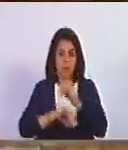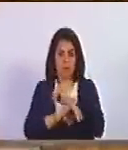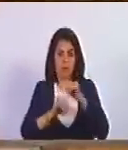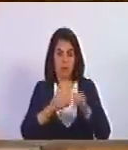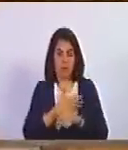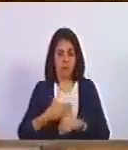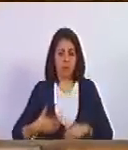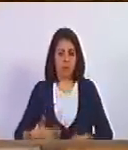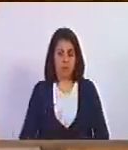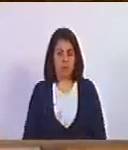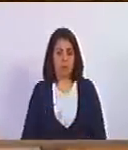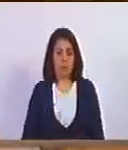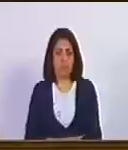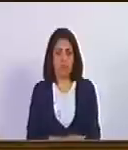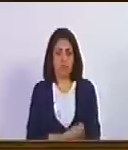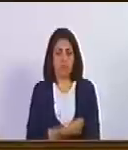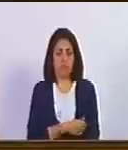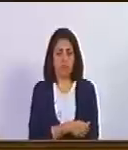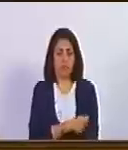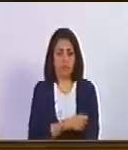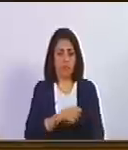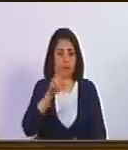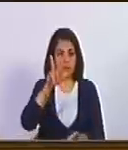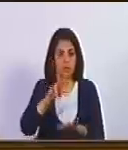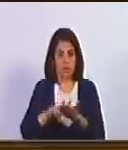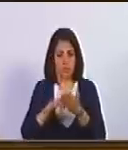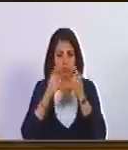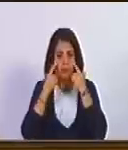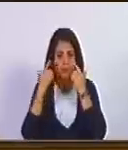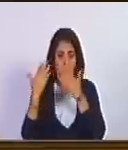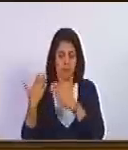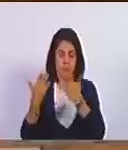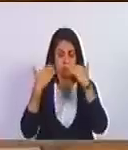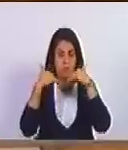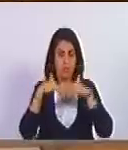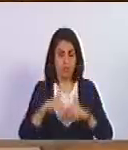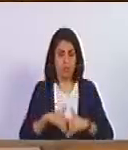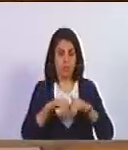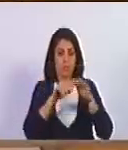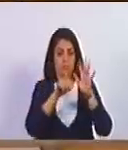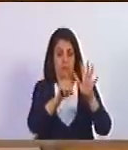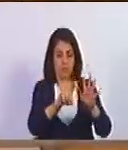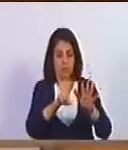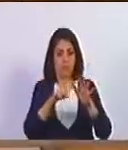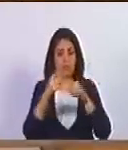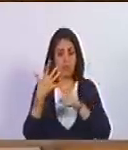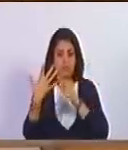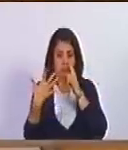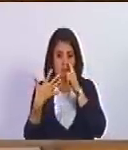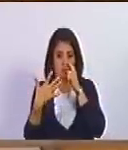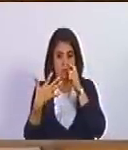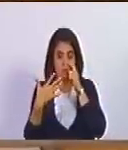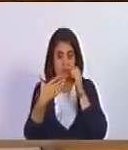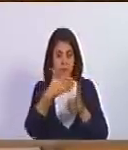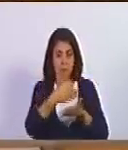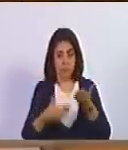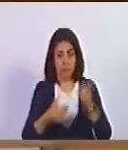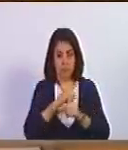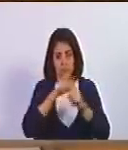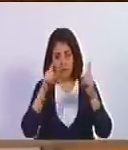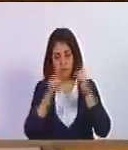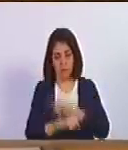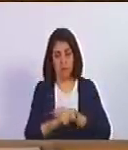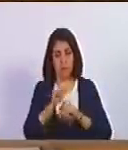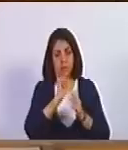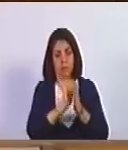Esto, señor presidente. En consideración el epígrafe. Aprobado. Siguiente. Sexagésimo quinto. Se propone modificar el